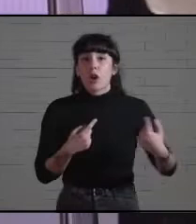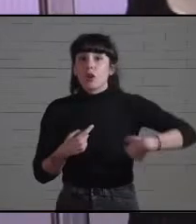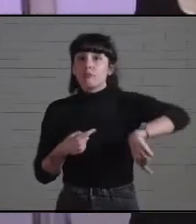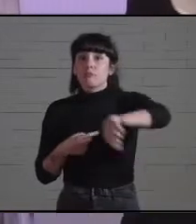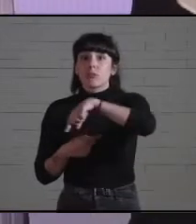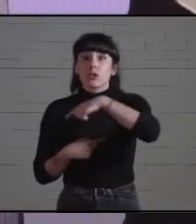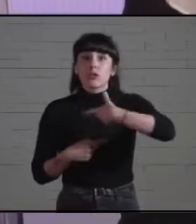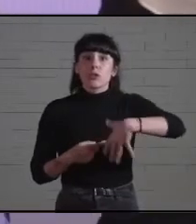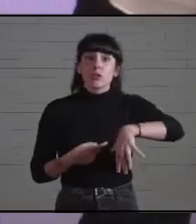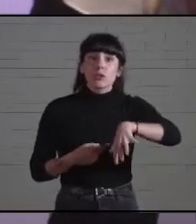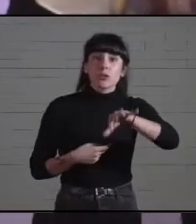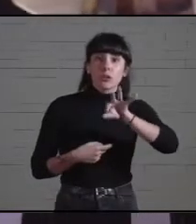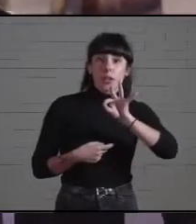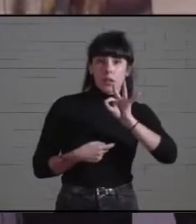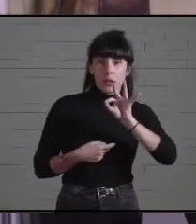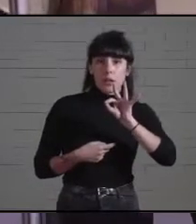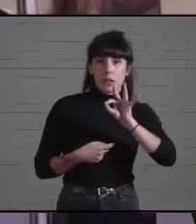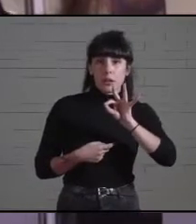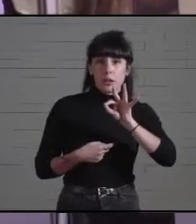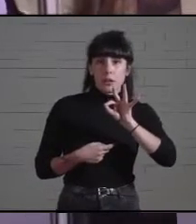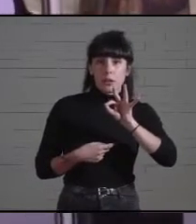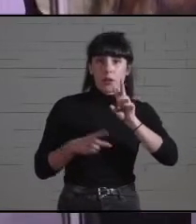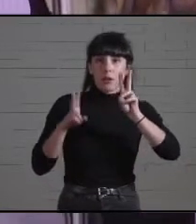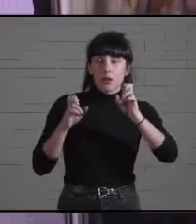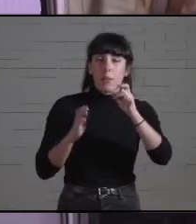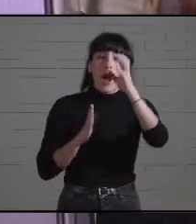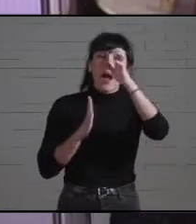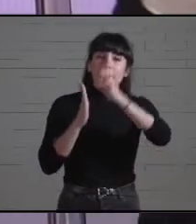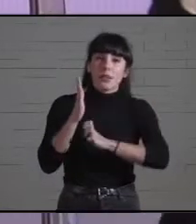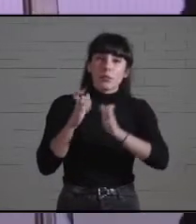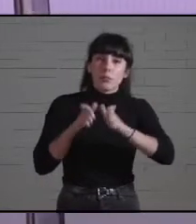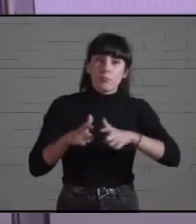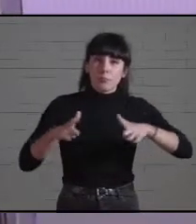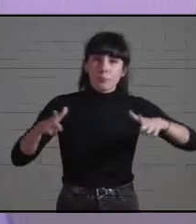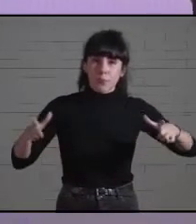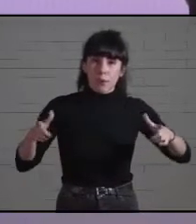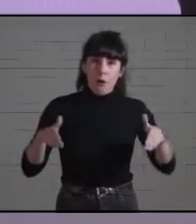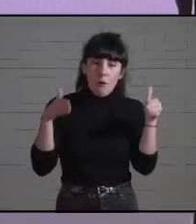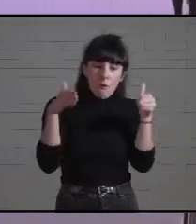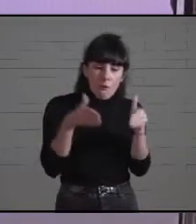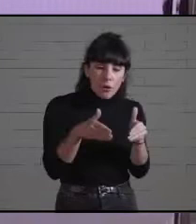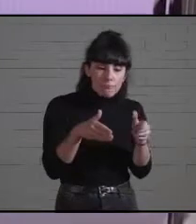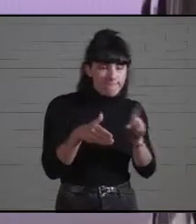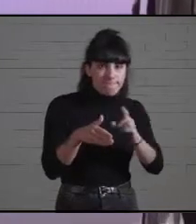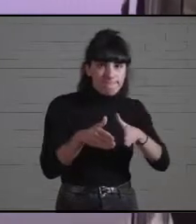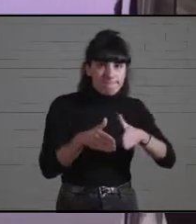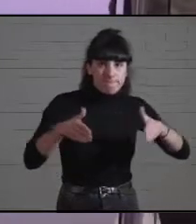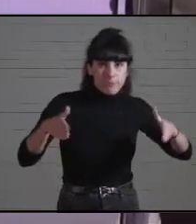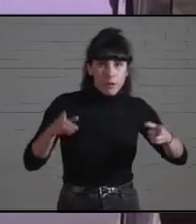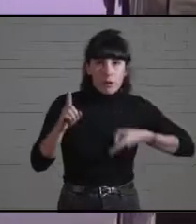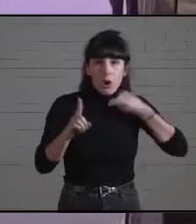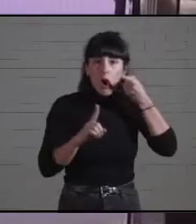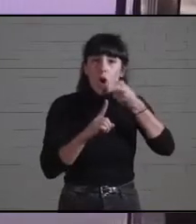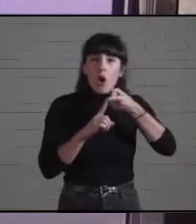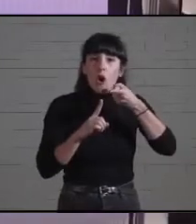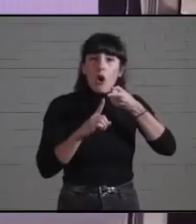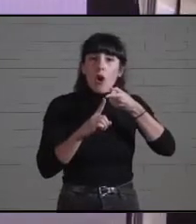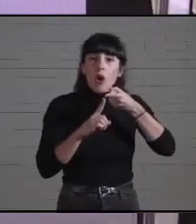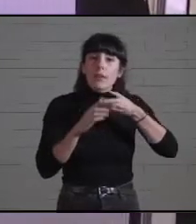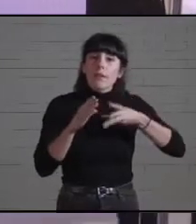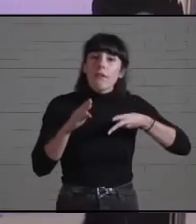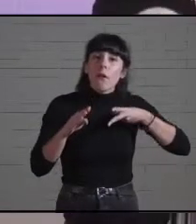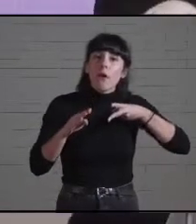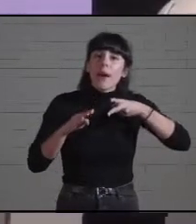decidido ampliar el estudio, el foco de la conciliación para evitar